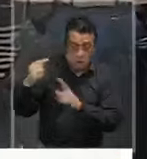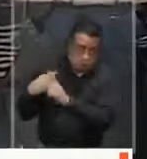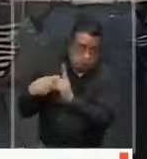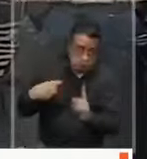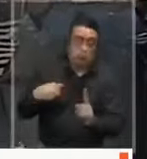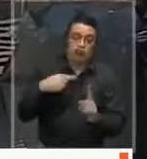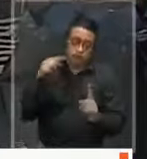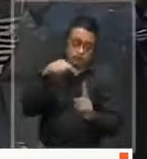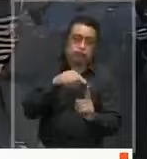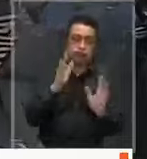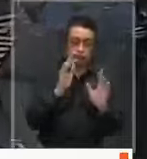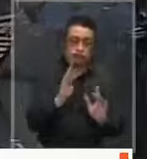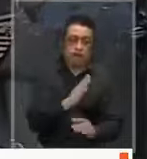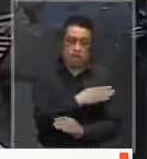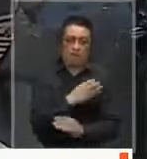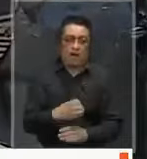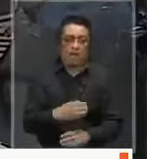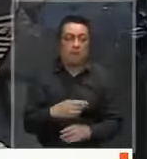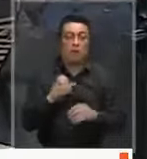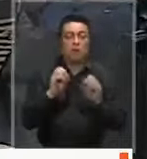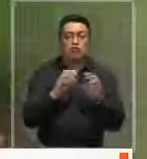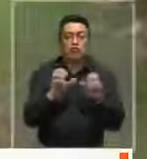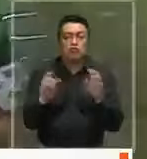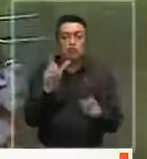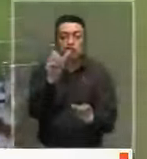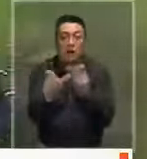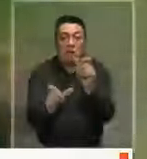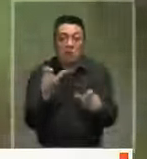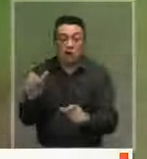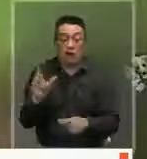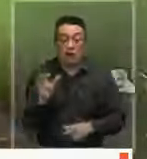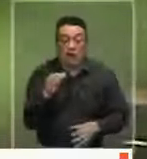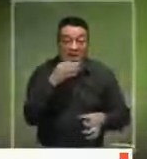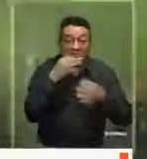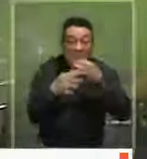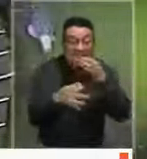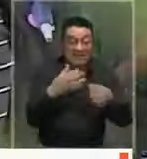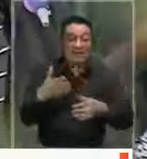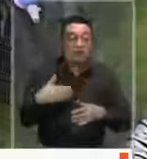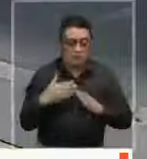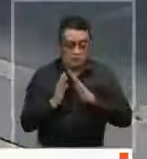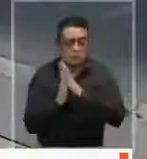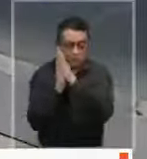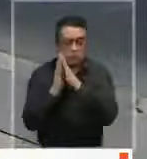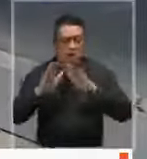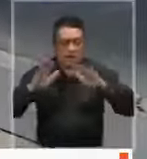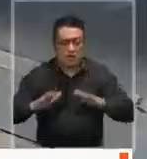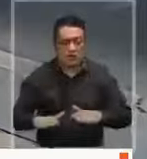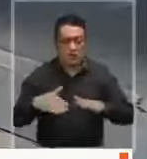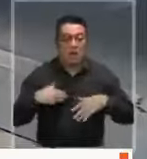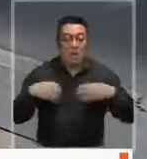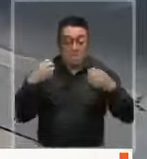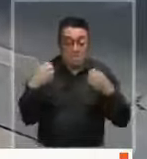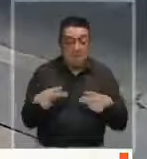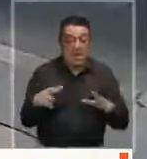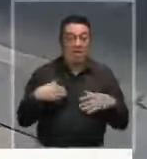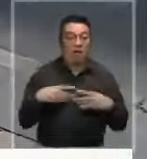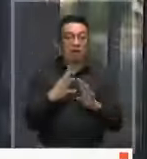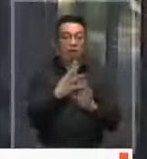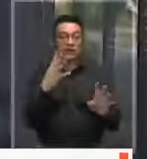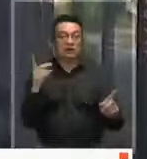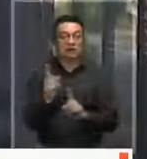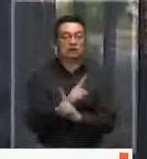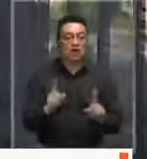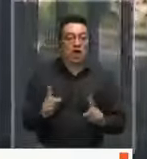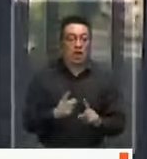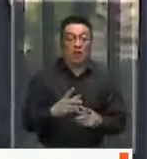estamos. Lady y las otras cientos de personas dicen que quieren dormir aquí para no perderse a Leda. Si no lo